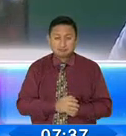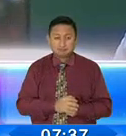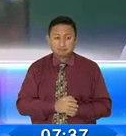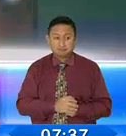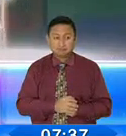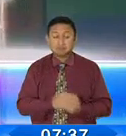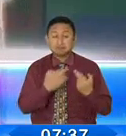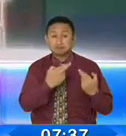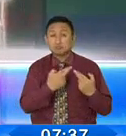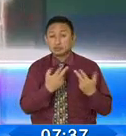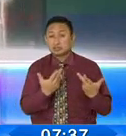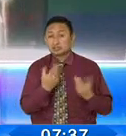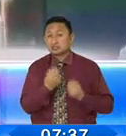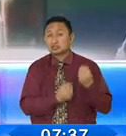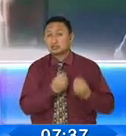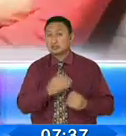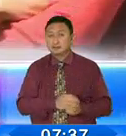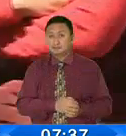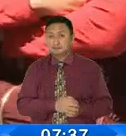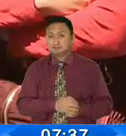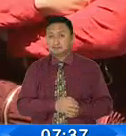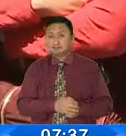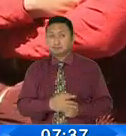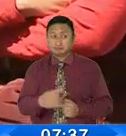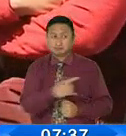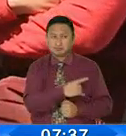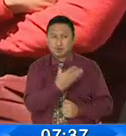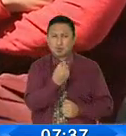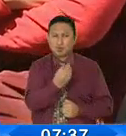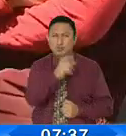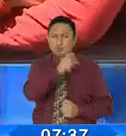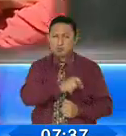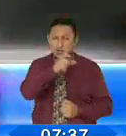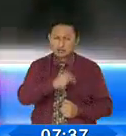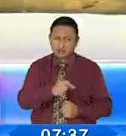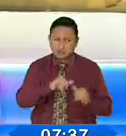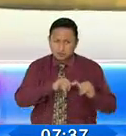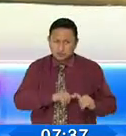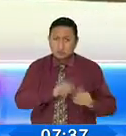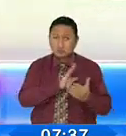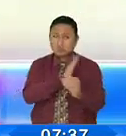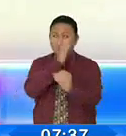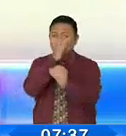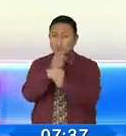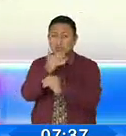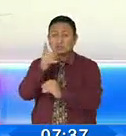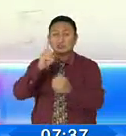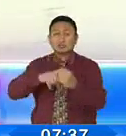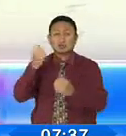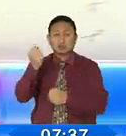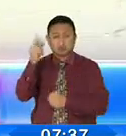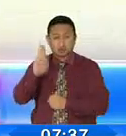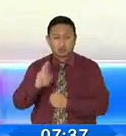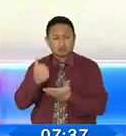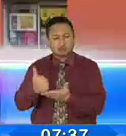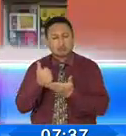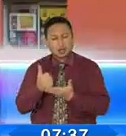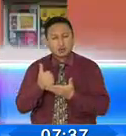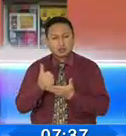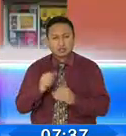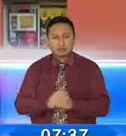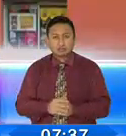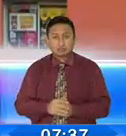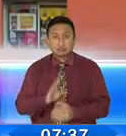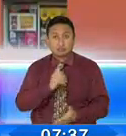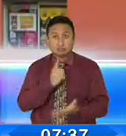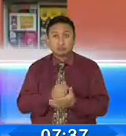información. Como ellos, son decenas de personas que continúan llegando al IES Quito Sur en busca de atención. Si bien las